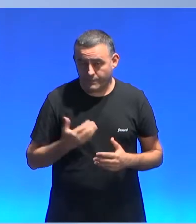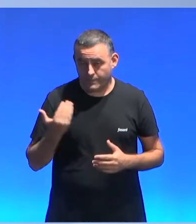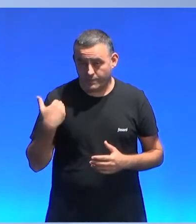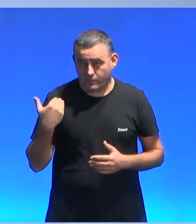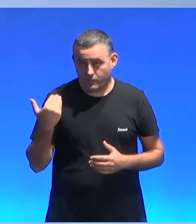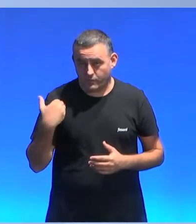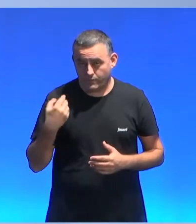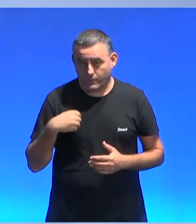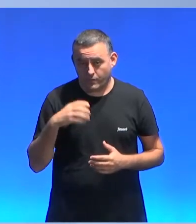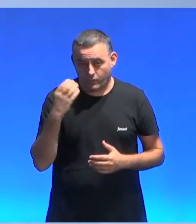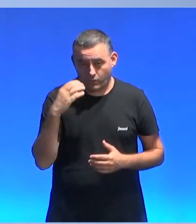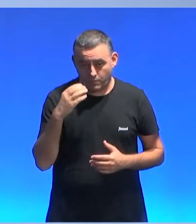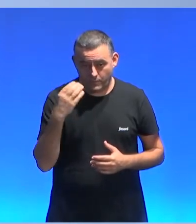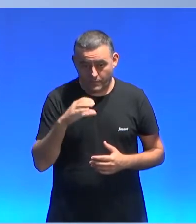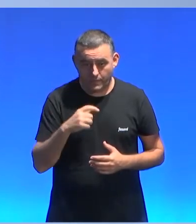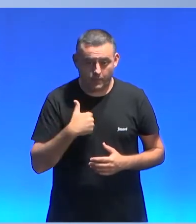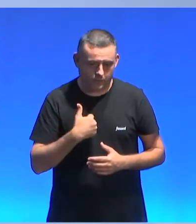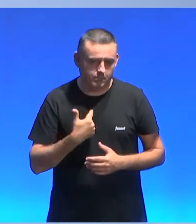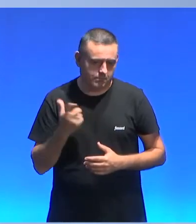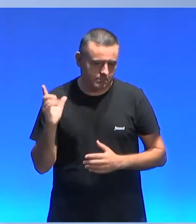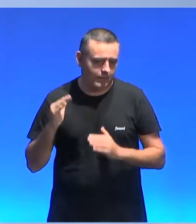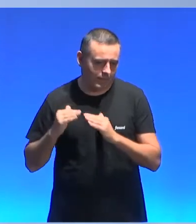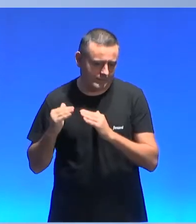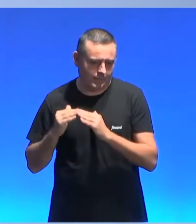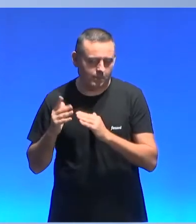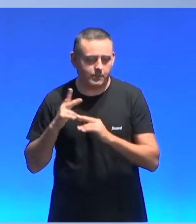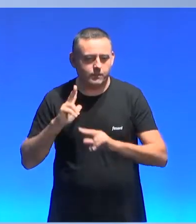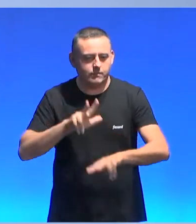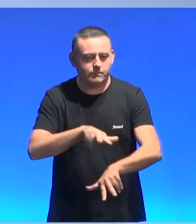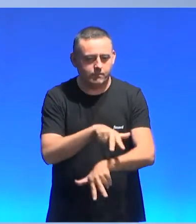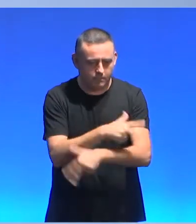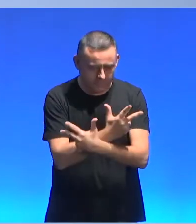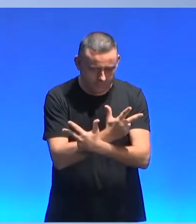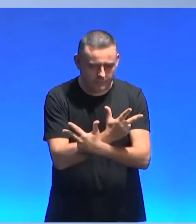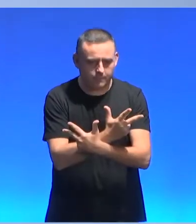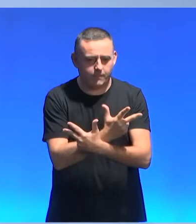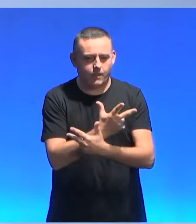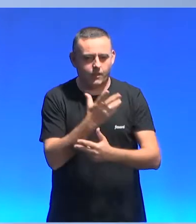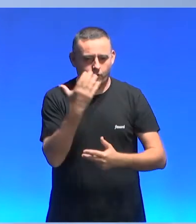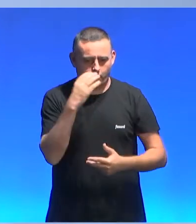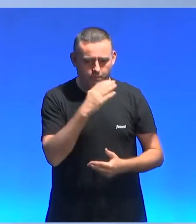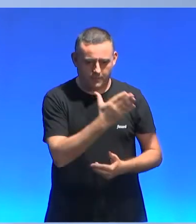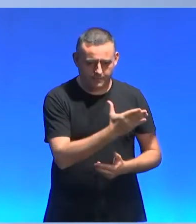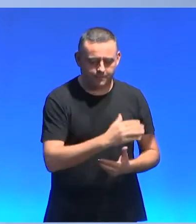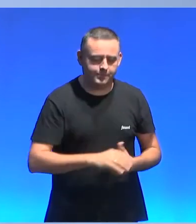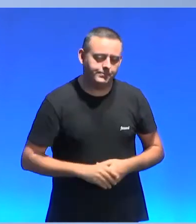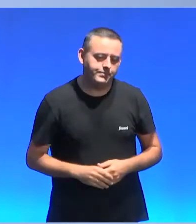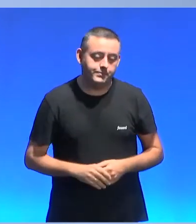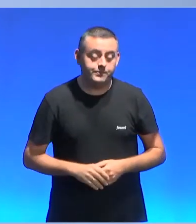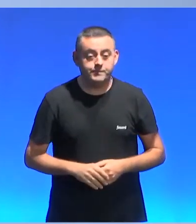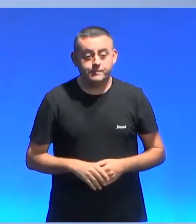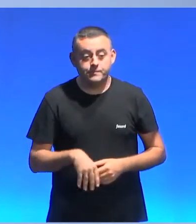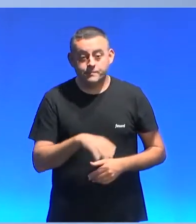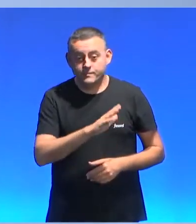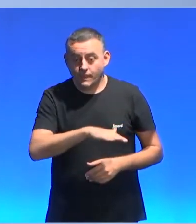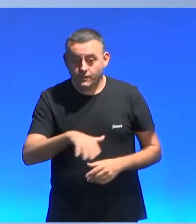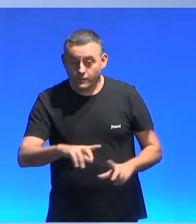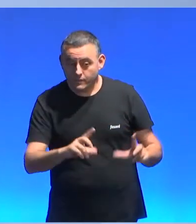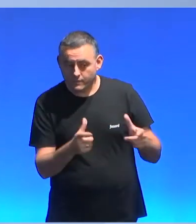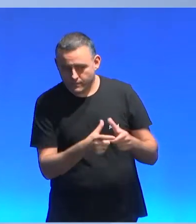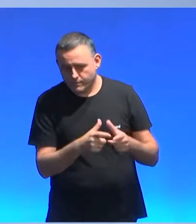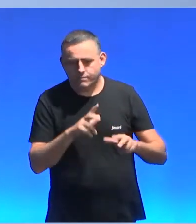en Colombia. Yo estaba en mi casa, pero conectado con Colombia, y me encontré con los niños que me